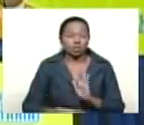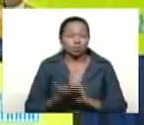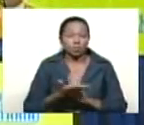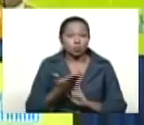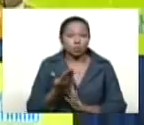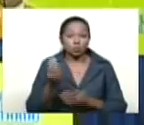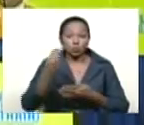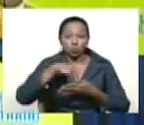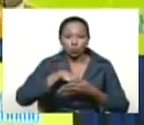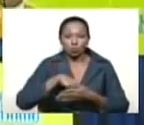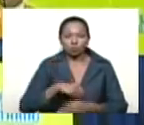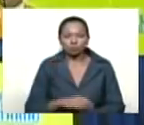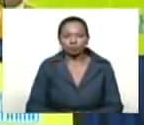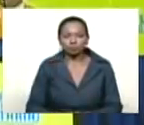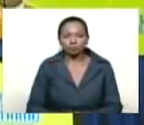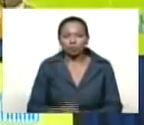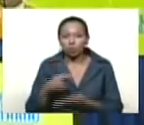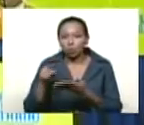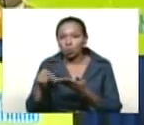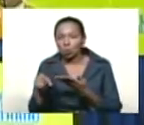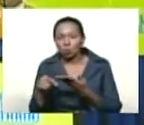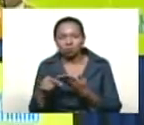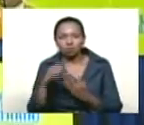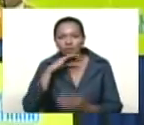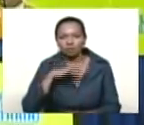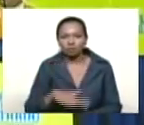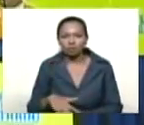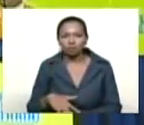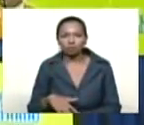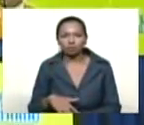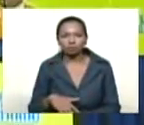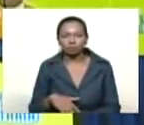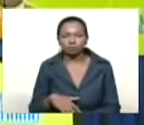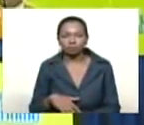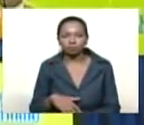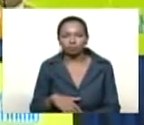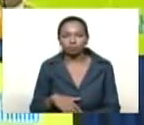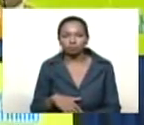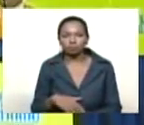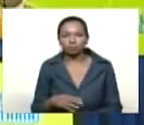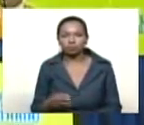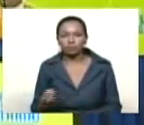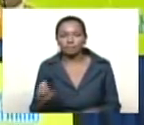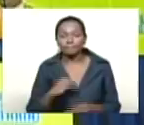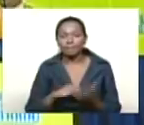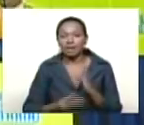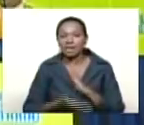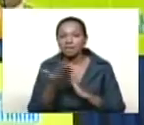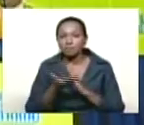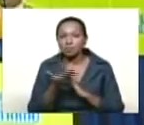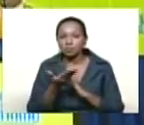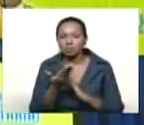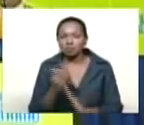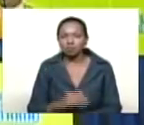son acontecimientos históricos del mayor nivel, de la mayor importancia.